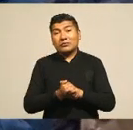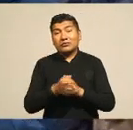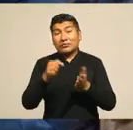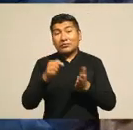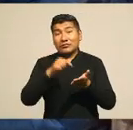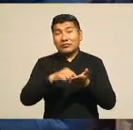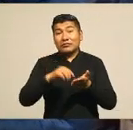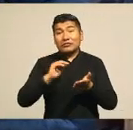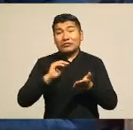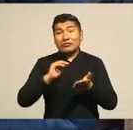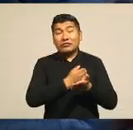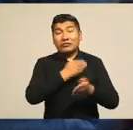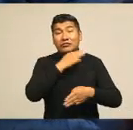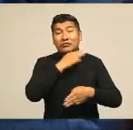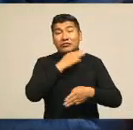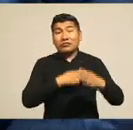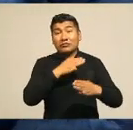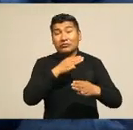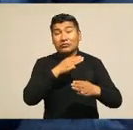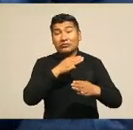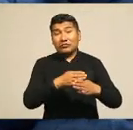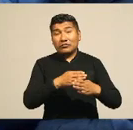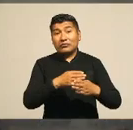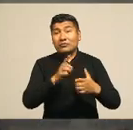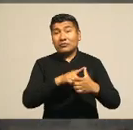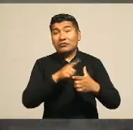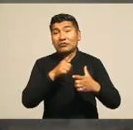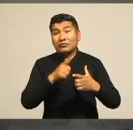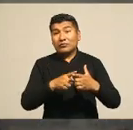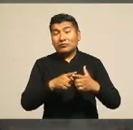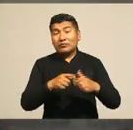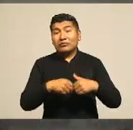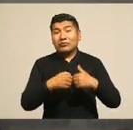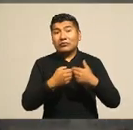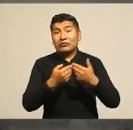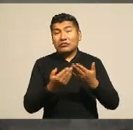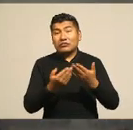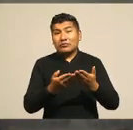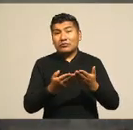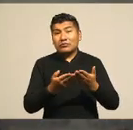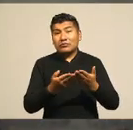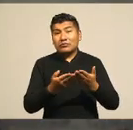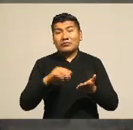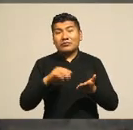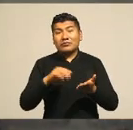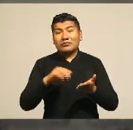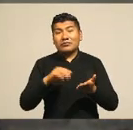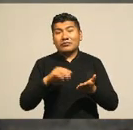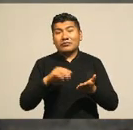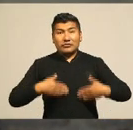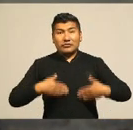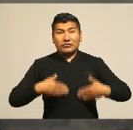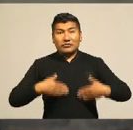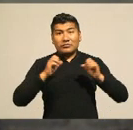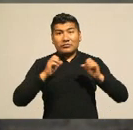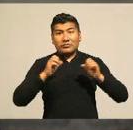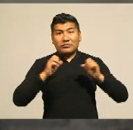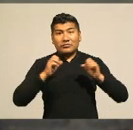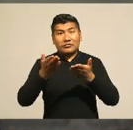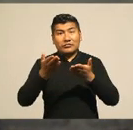que caminar. Y entonces eso nos sostiene para no desviarnos por el